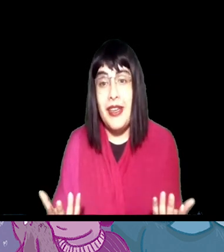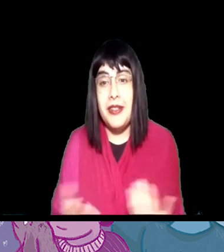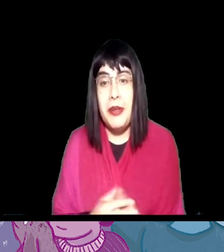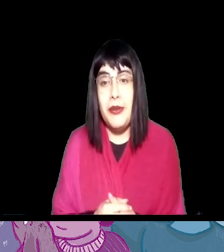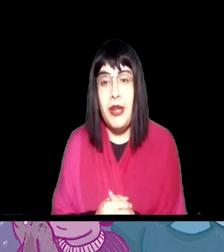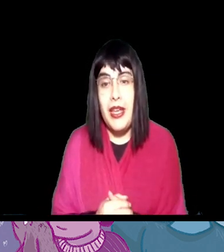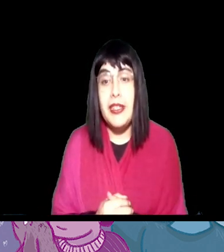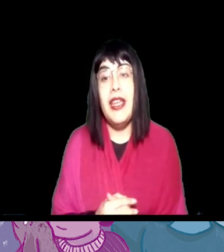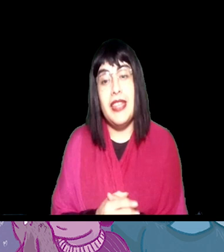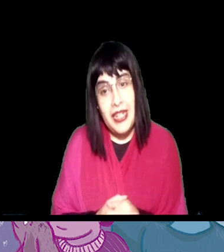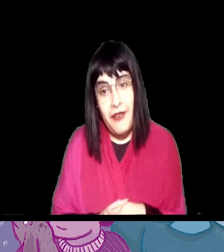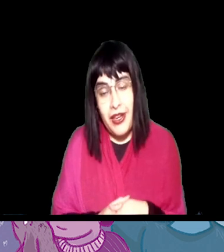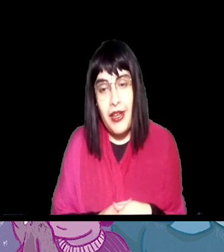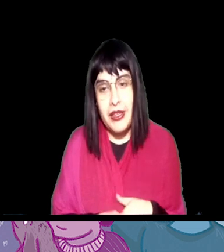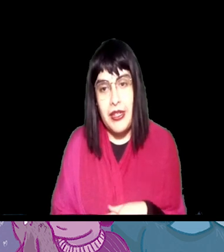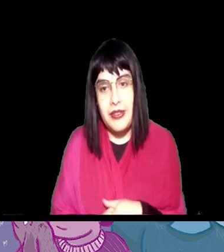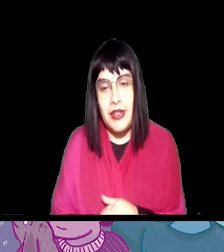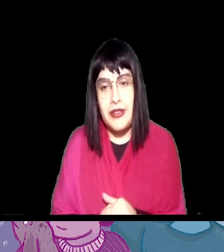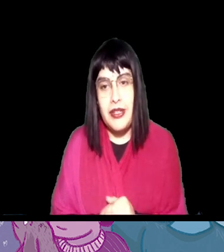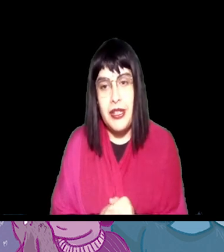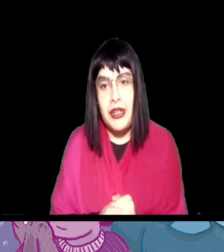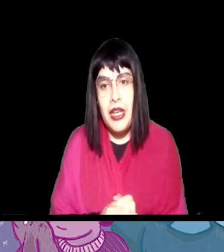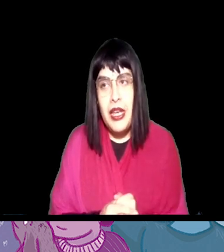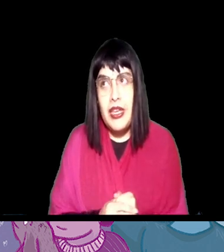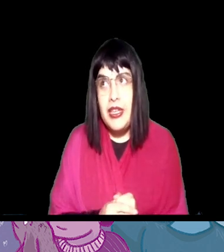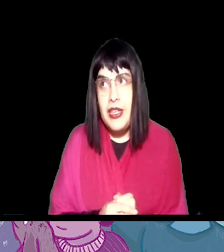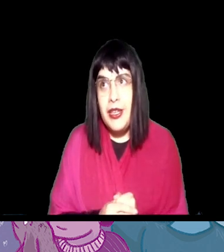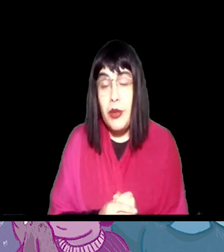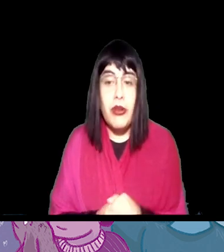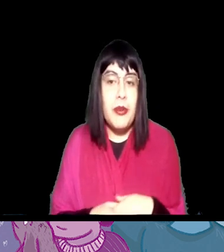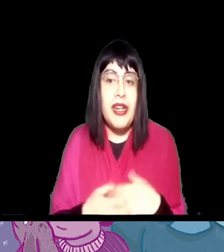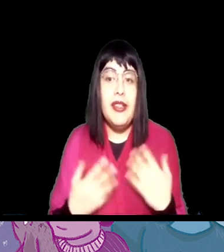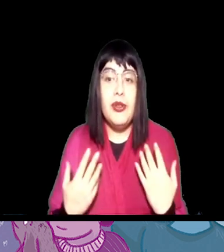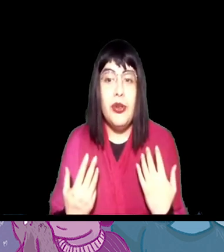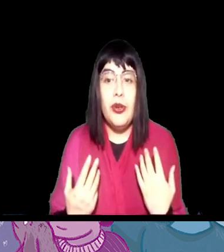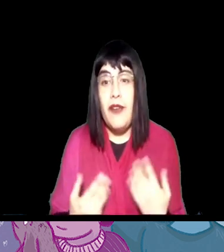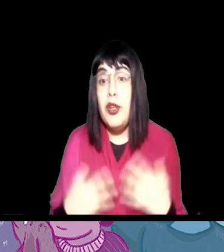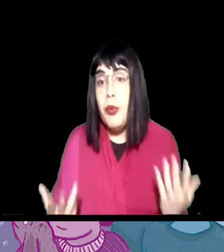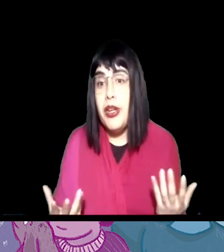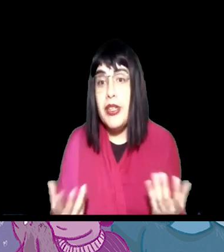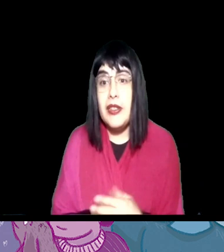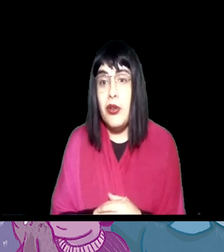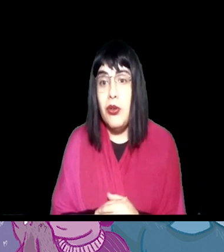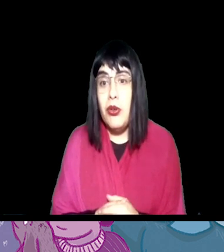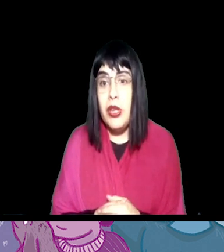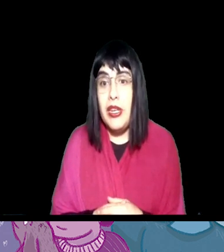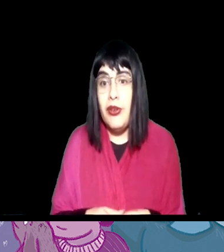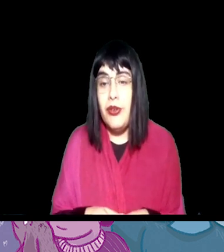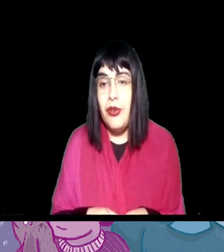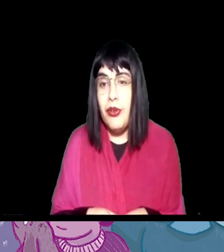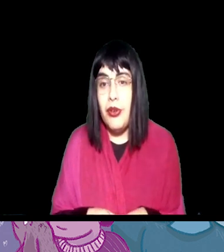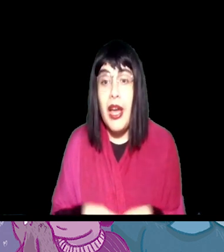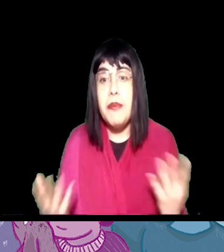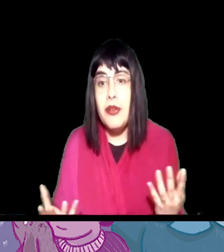protagoniza esta película es Daniela Vega, actriz trans chilena. Y de una u otra manera esto abrió puertas o